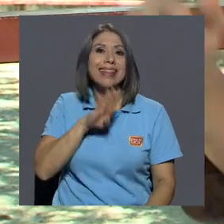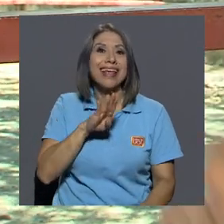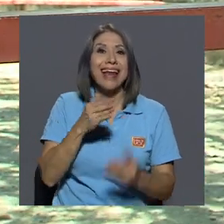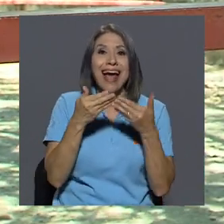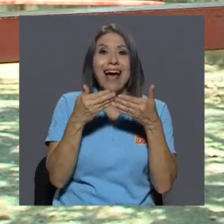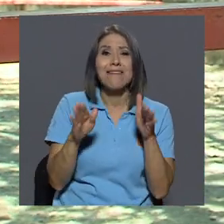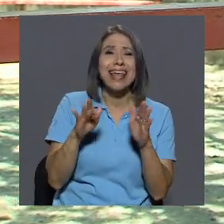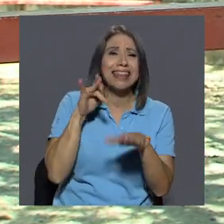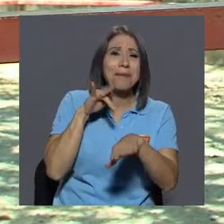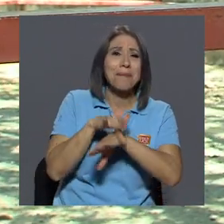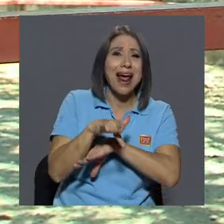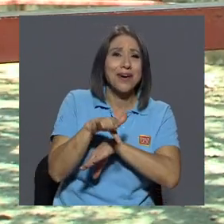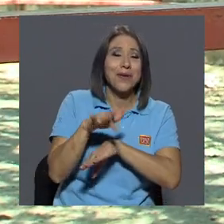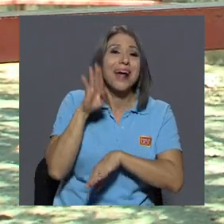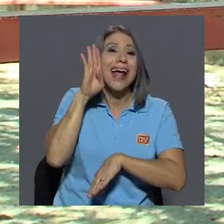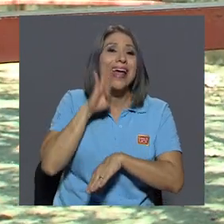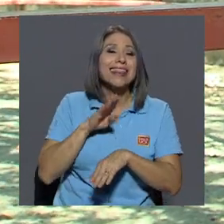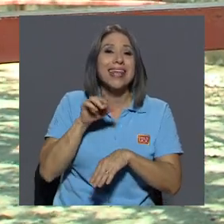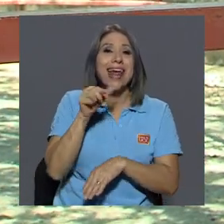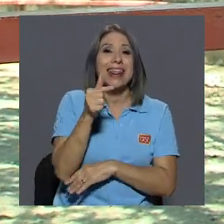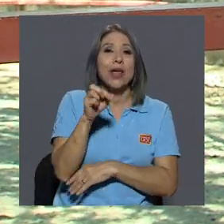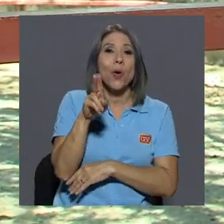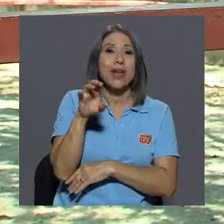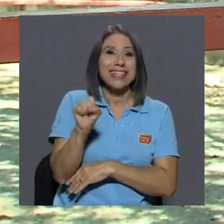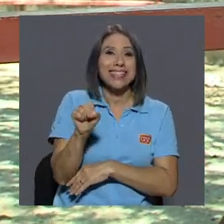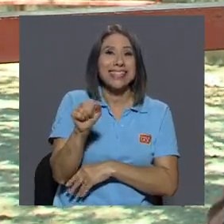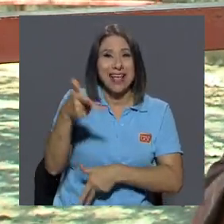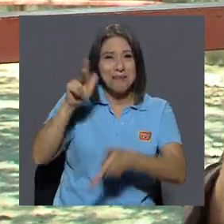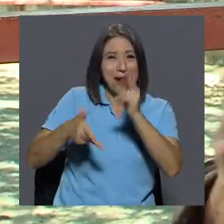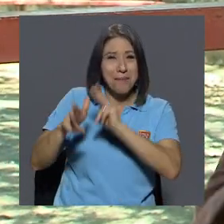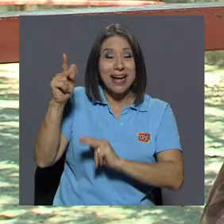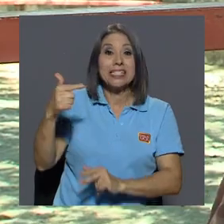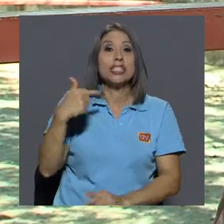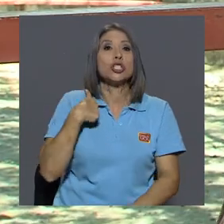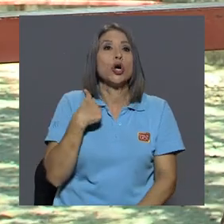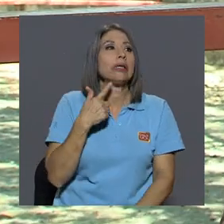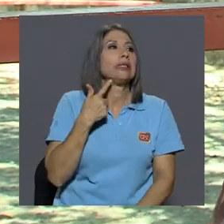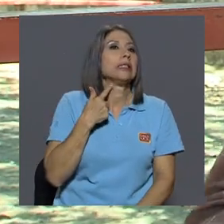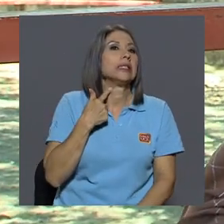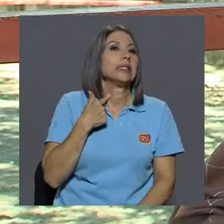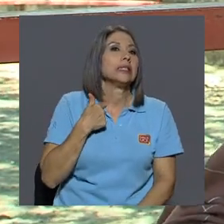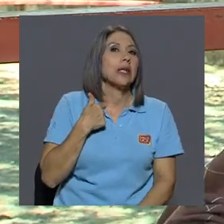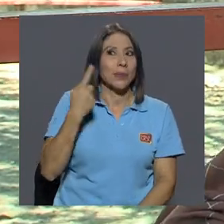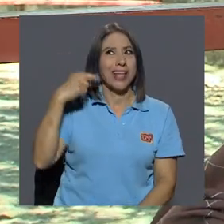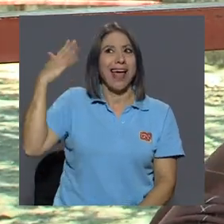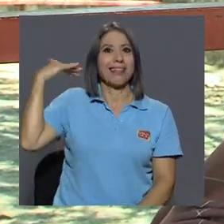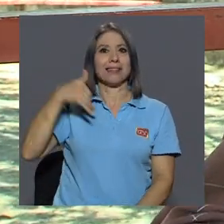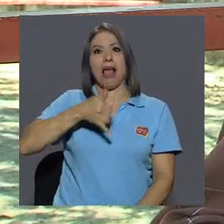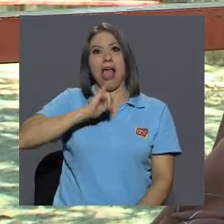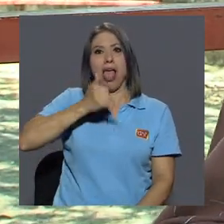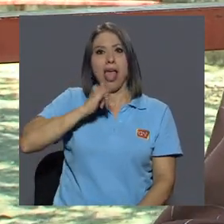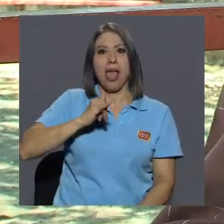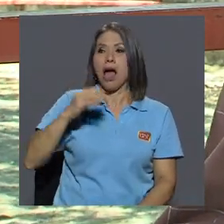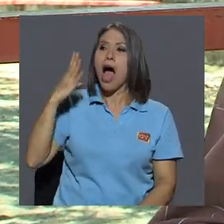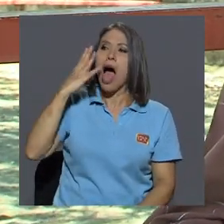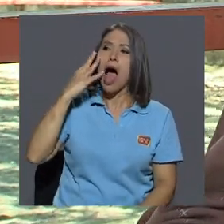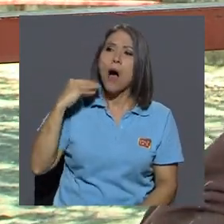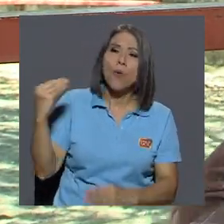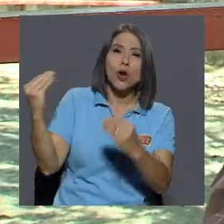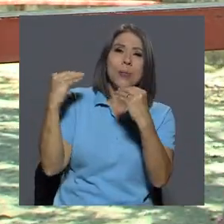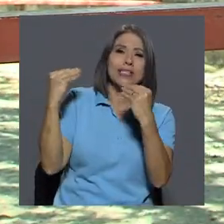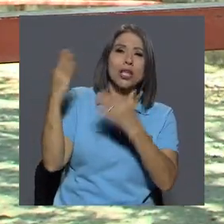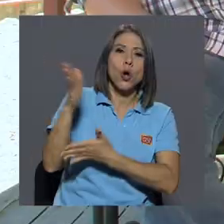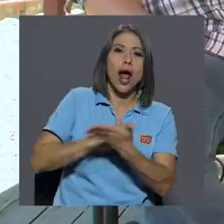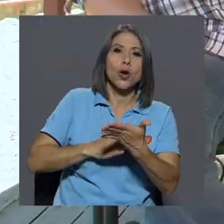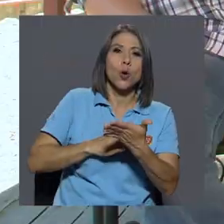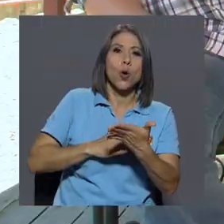cantina de Goriz en Palmares. Yo llegué de goma y algo que me enseñó mi abuelo. Nunca, nunca en un lugar público